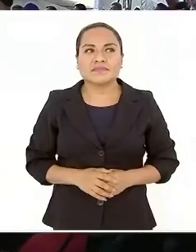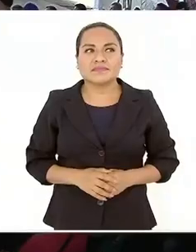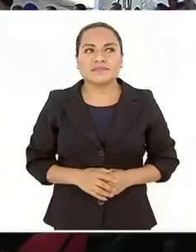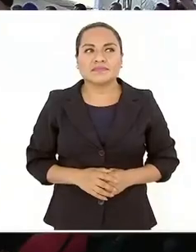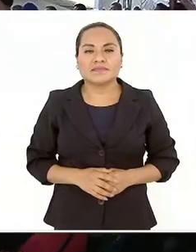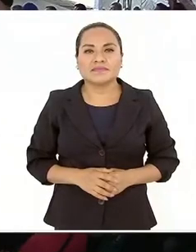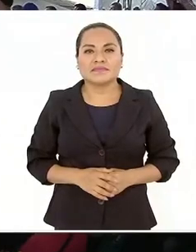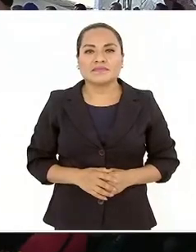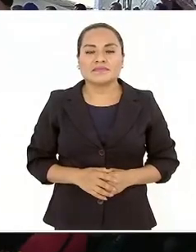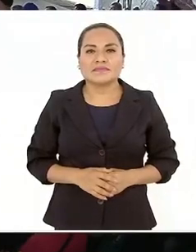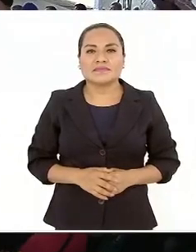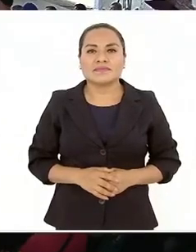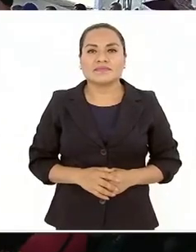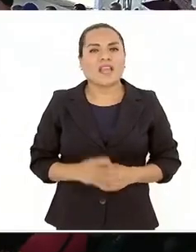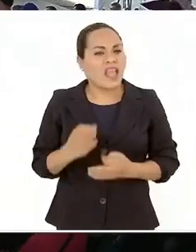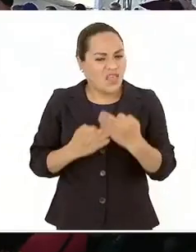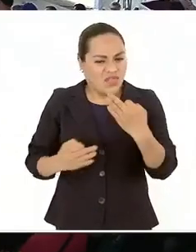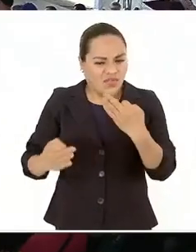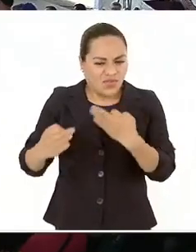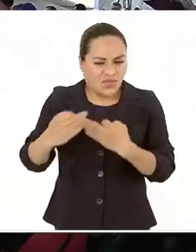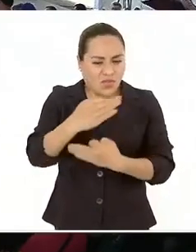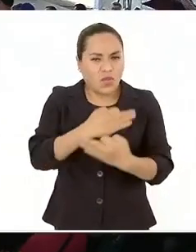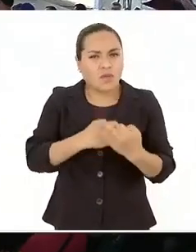A todos vamos a ayudar.